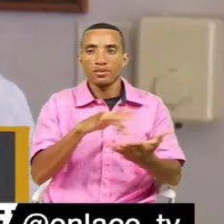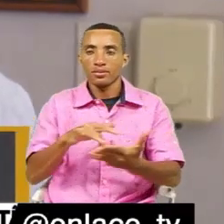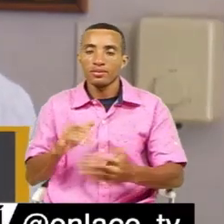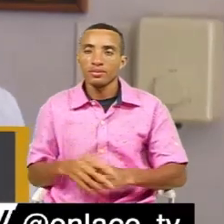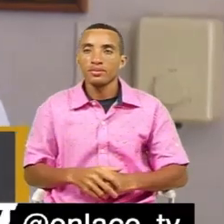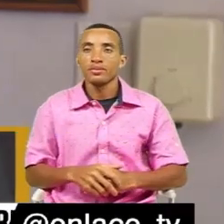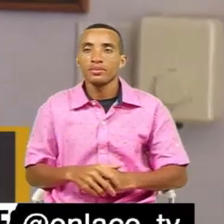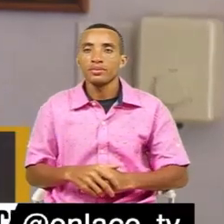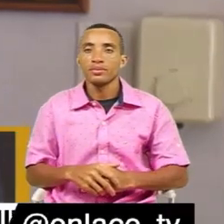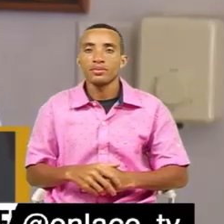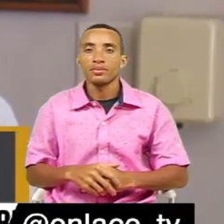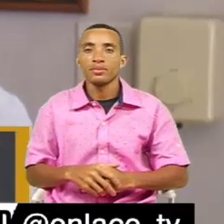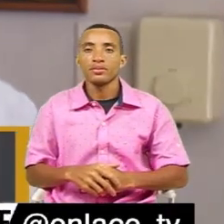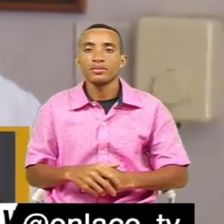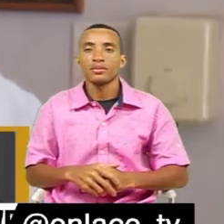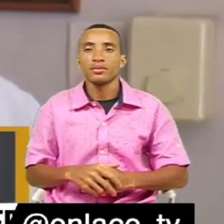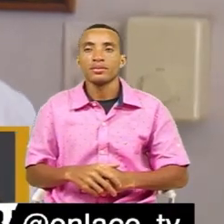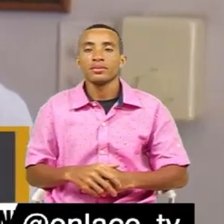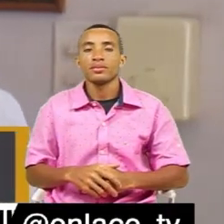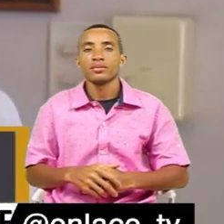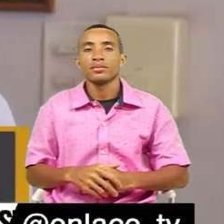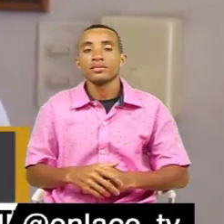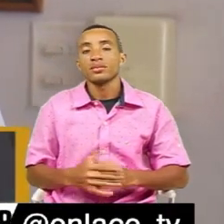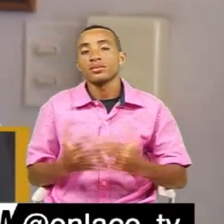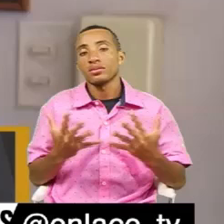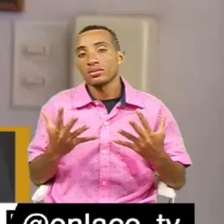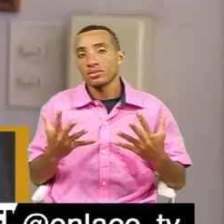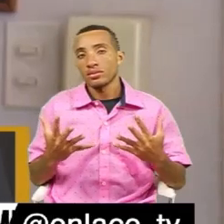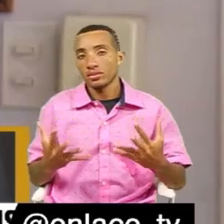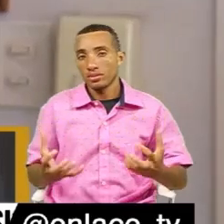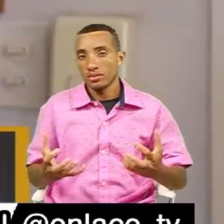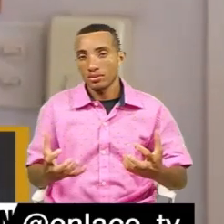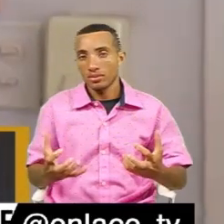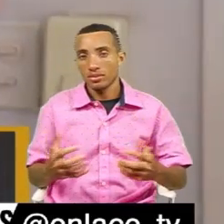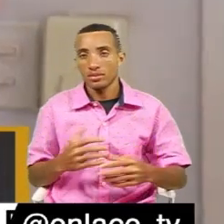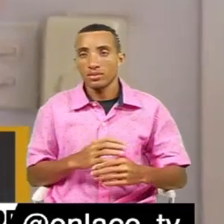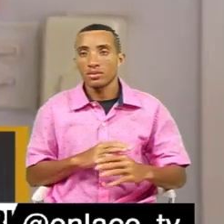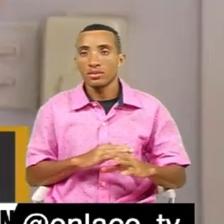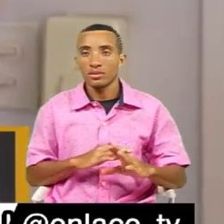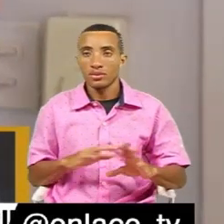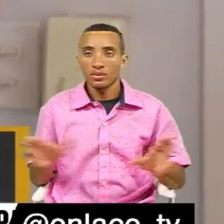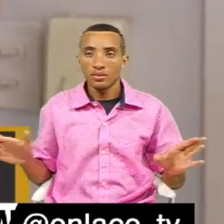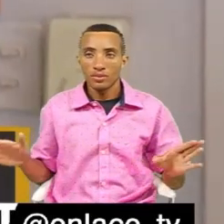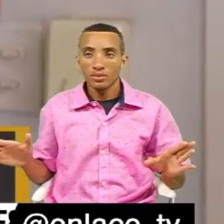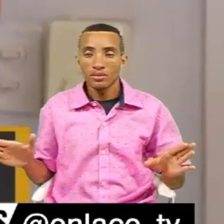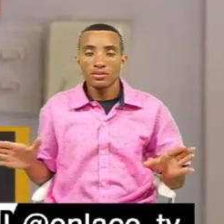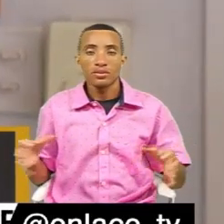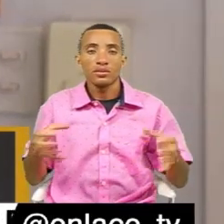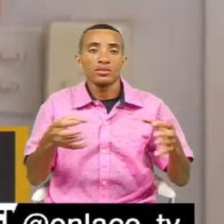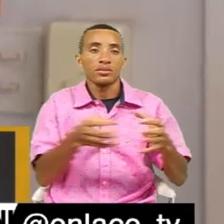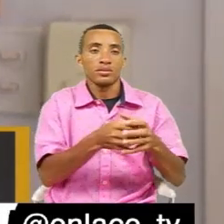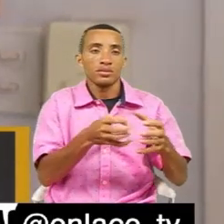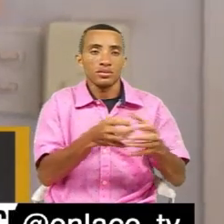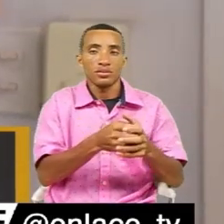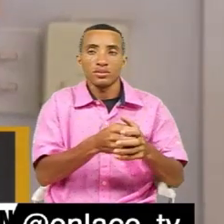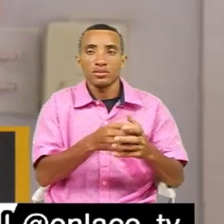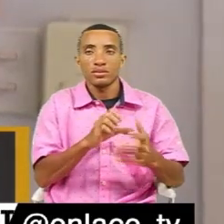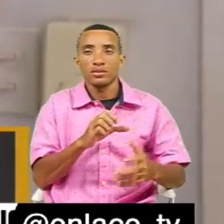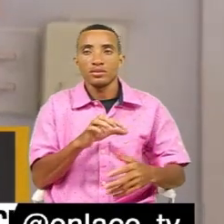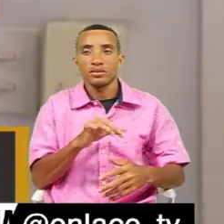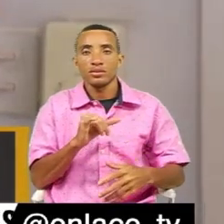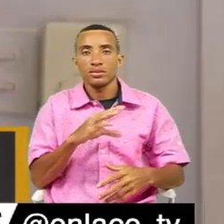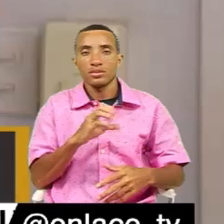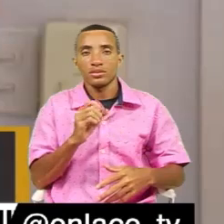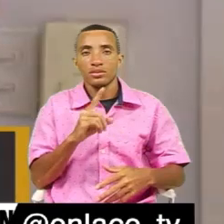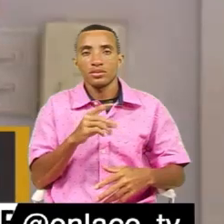Quiero hablar personalmente a nombre de la diócesis para no comprometer a la conferencia episcopal. Para